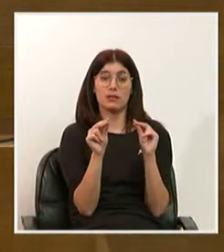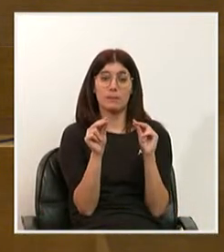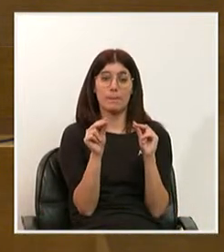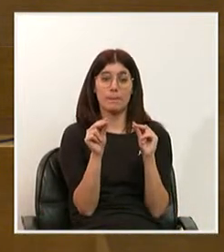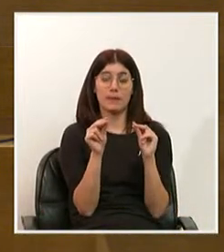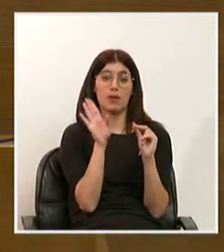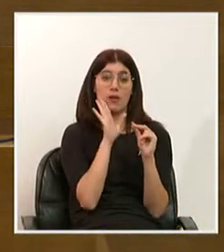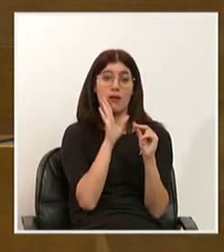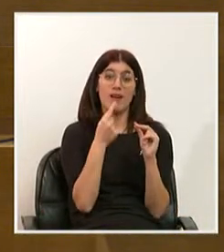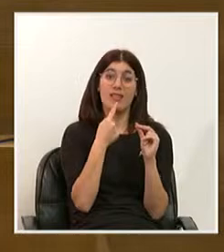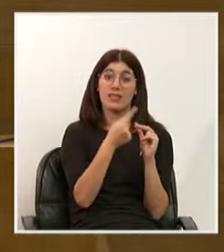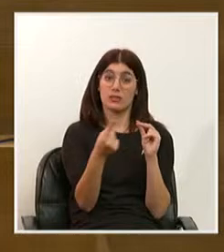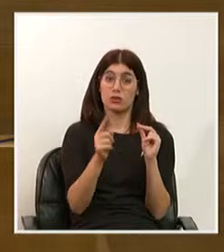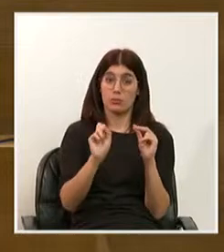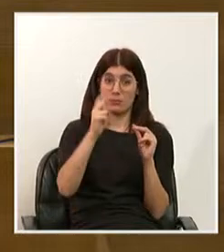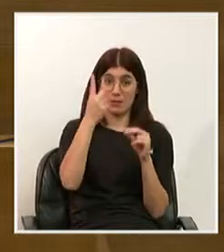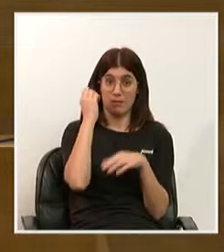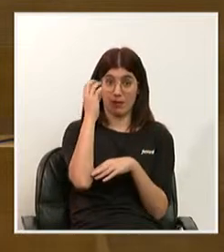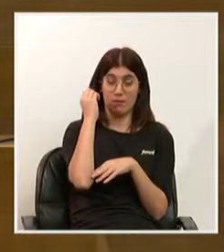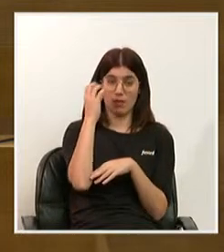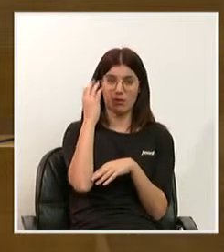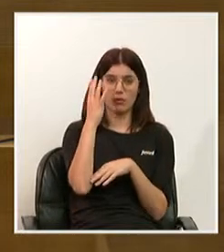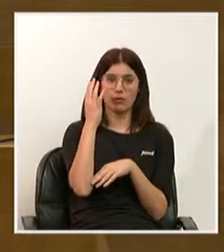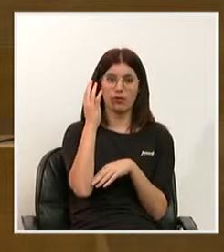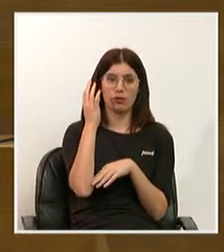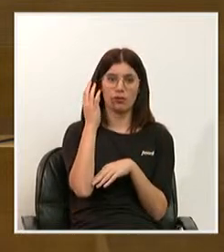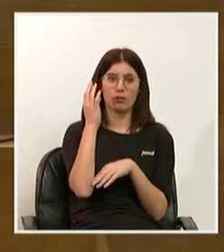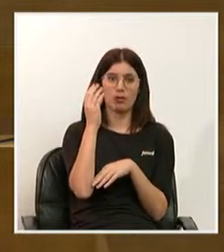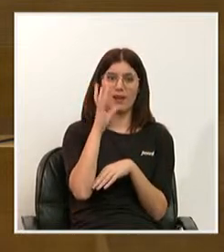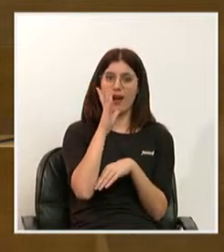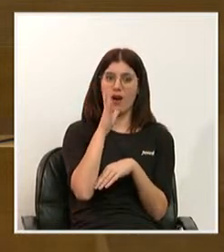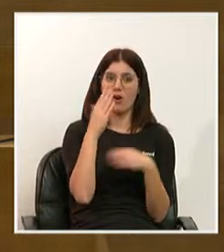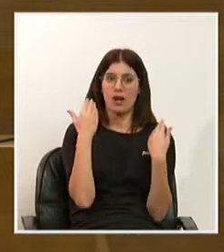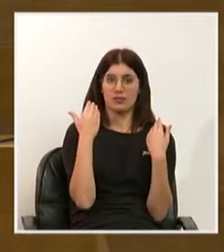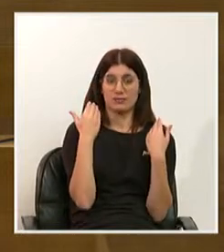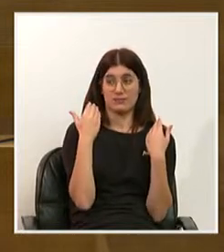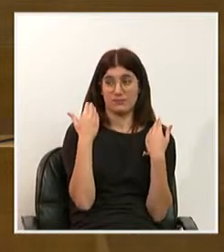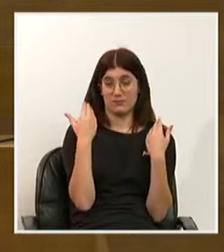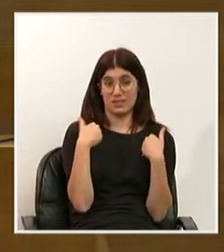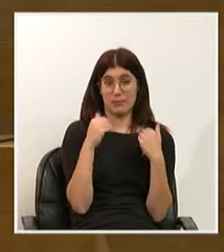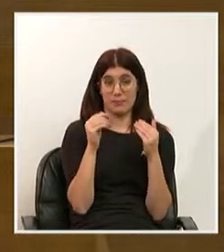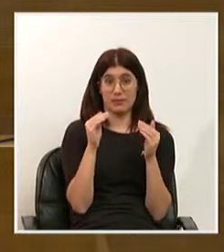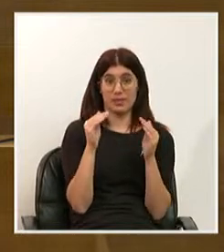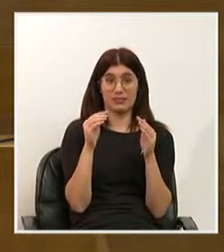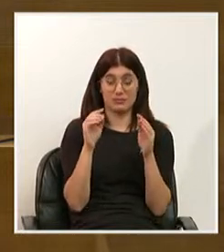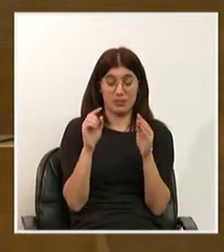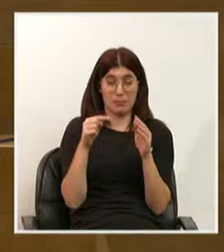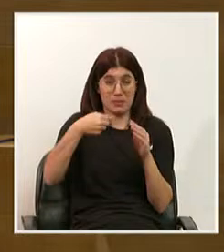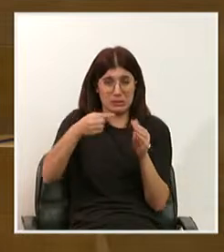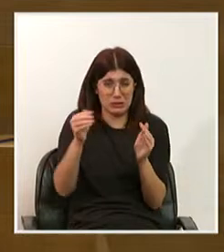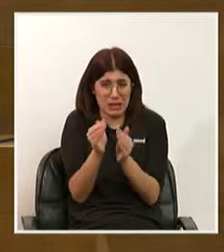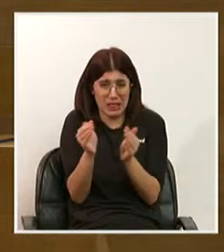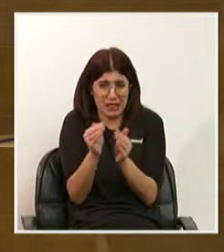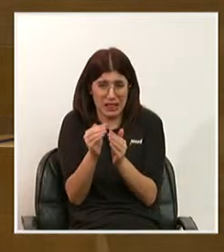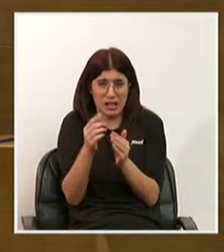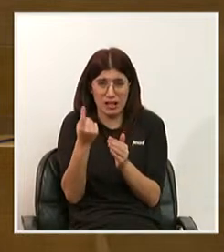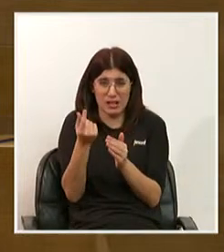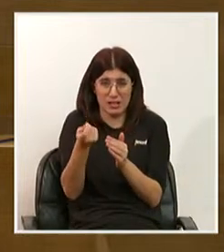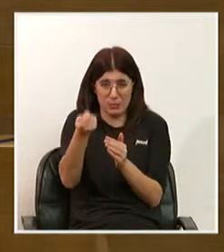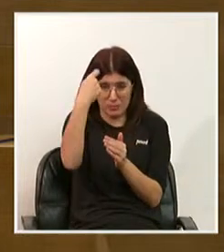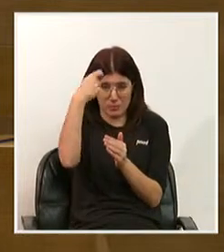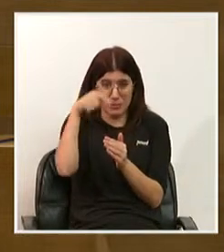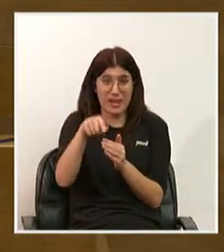tamb la primera interven zulos ha de pulos nos